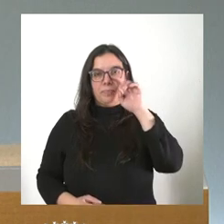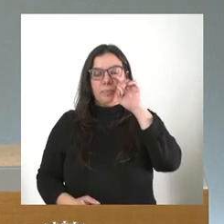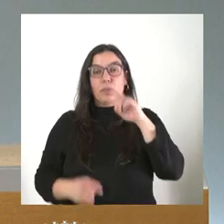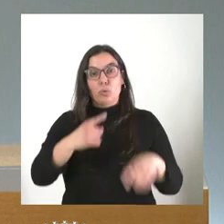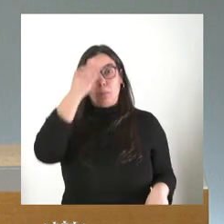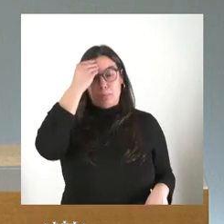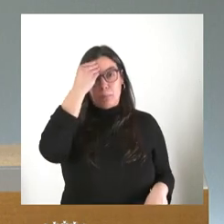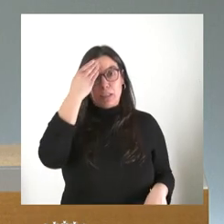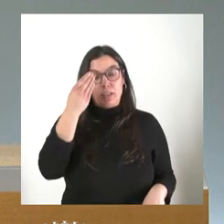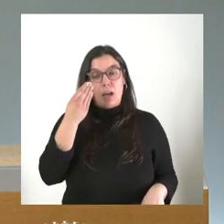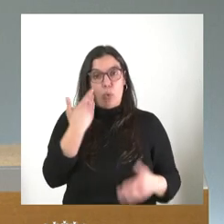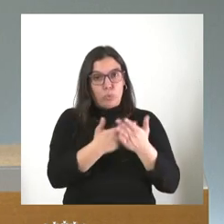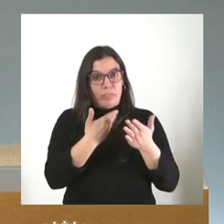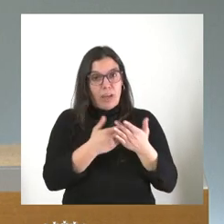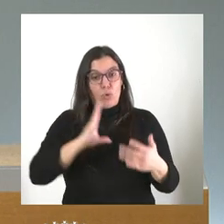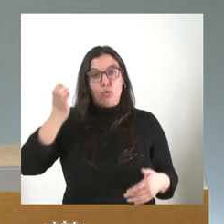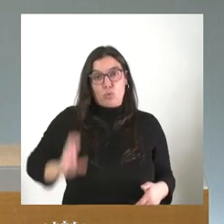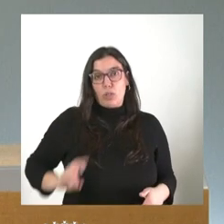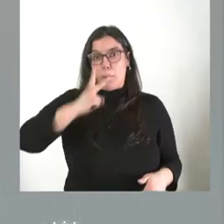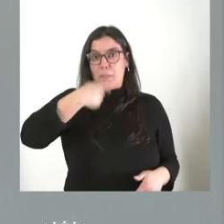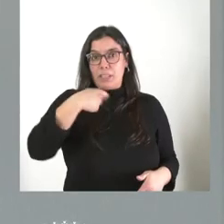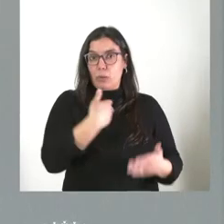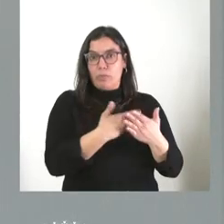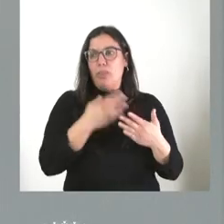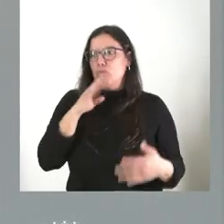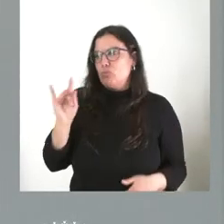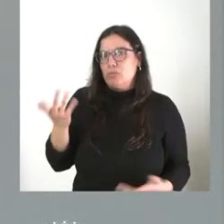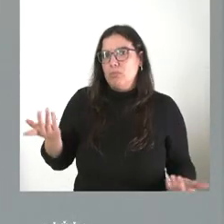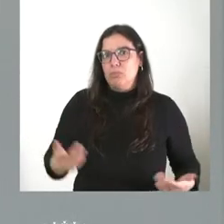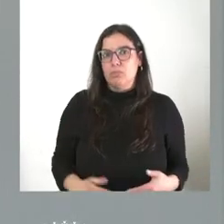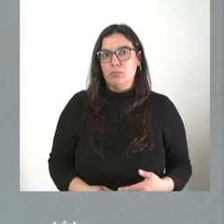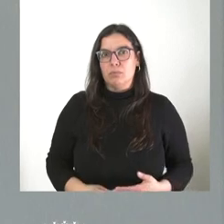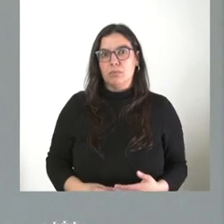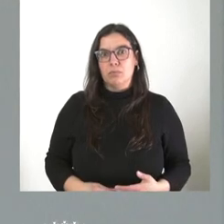el sueldo del vicepresidente no absolutamente sí